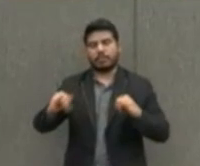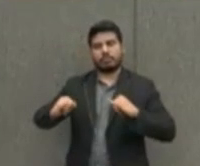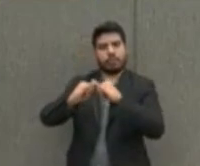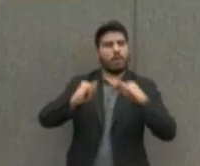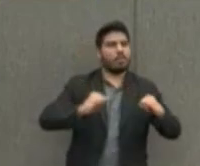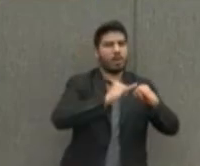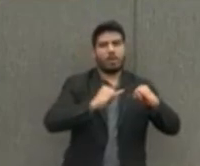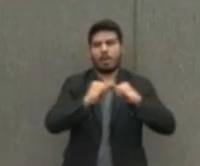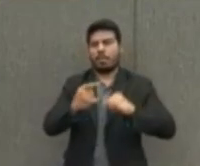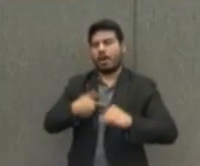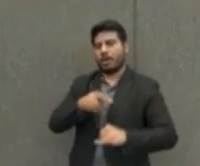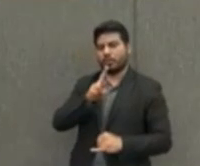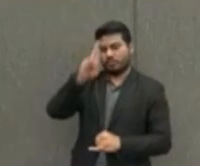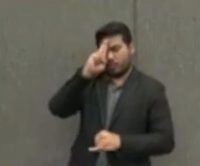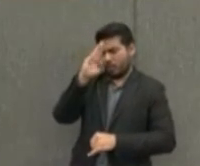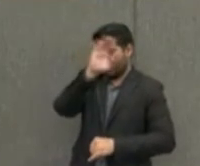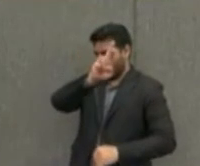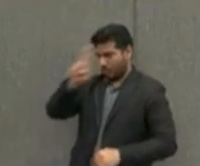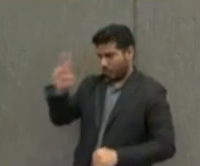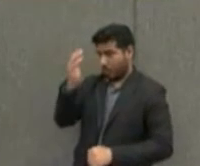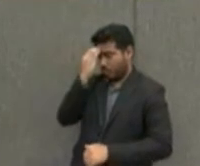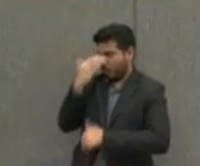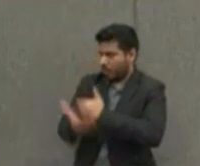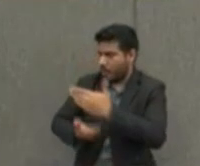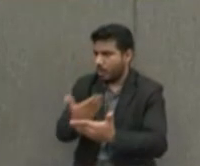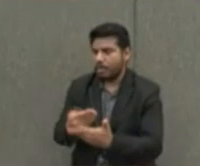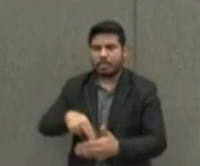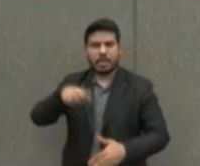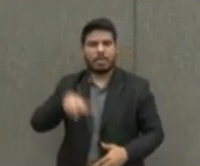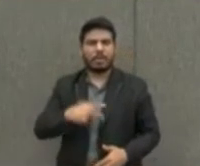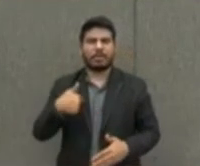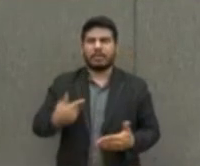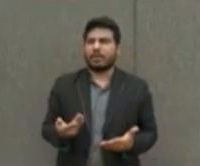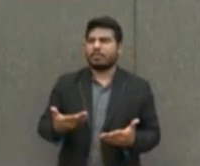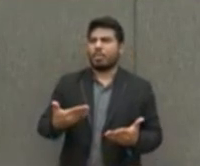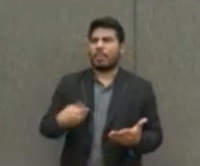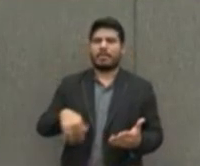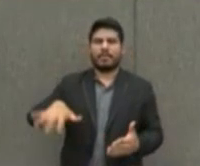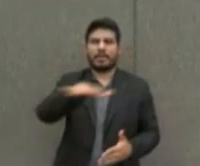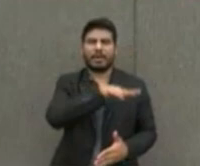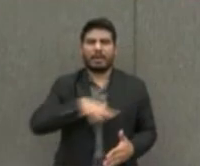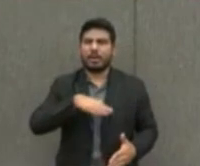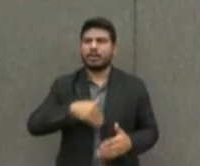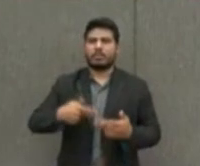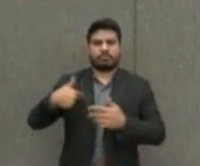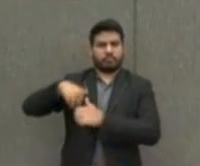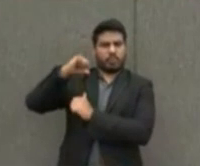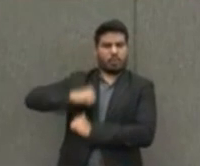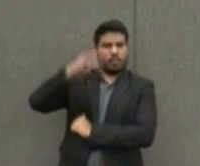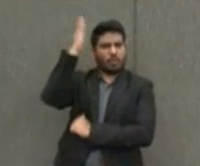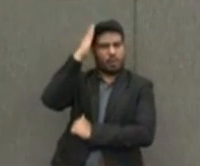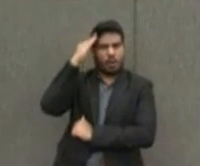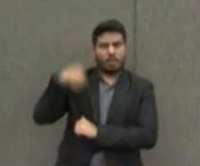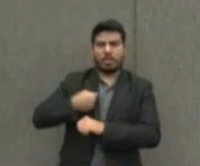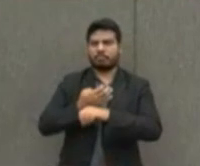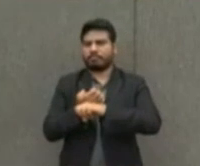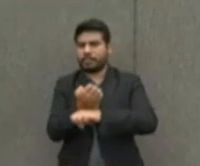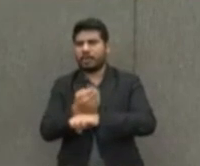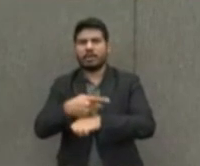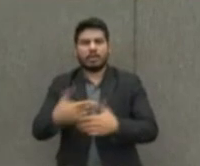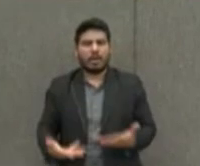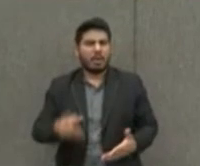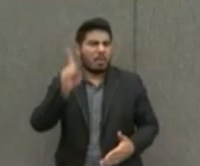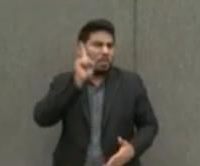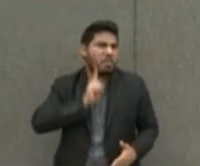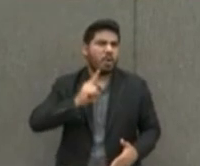congratula que la sede del senado y se encuentra representada aquí por grandes y poderosas mujeres de lucha